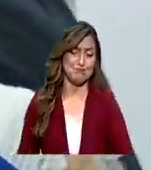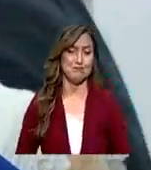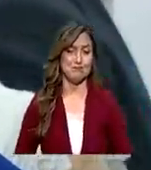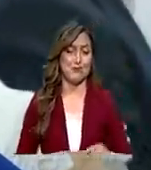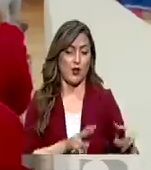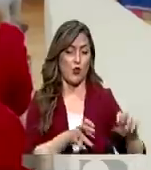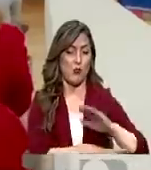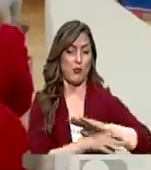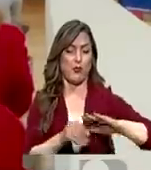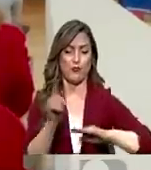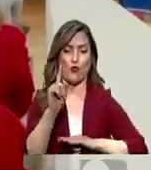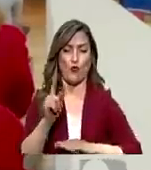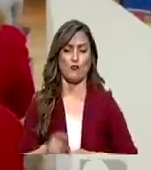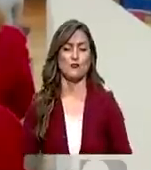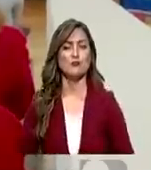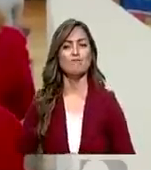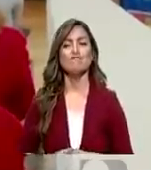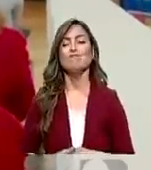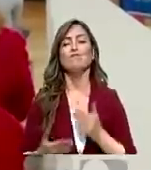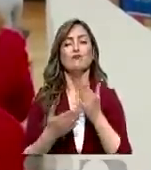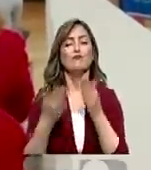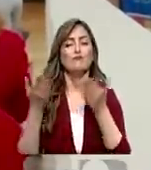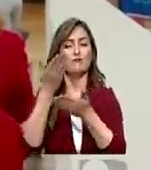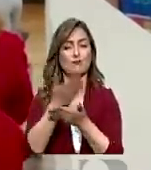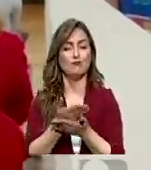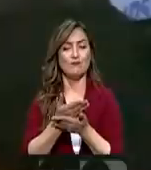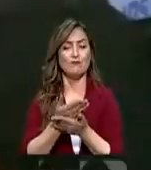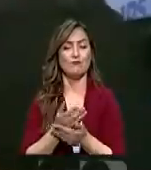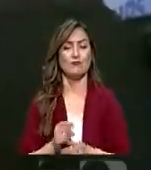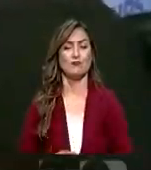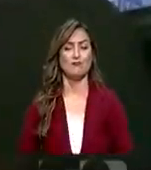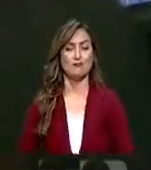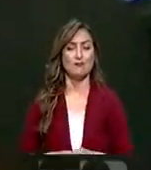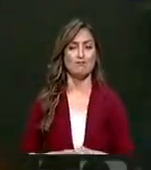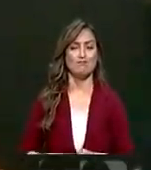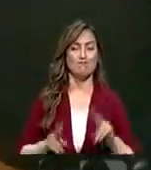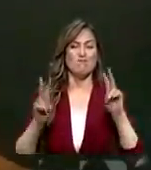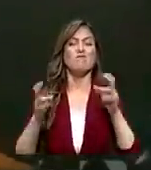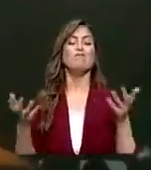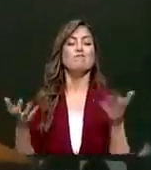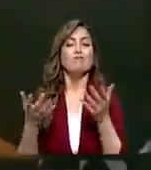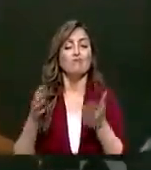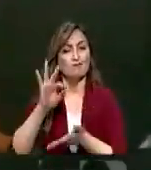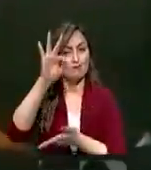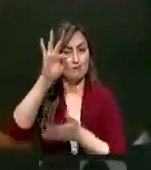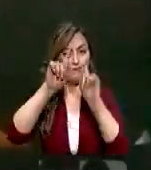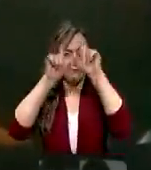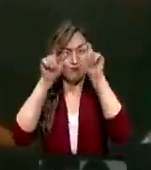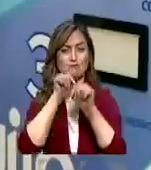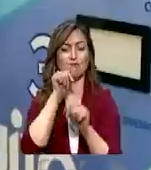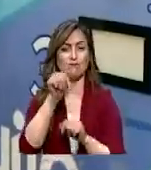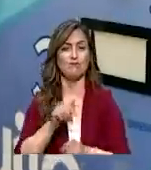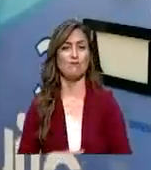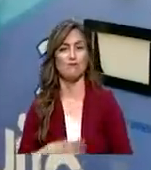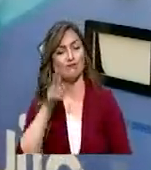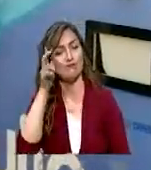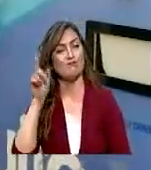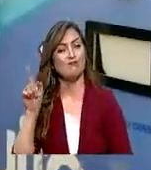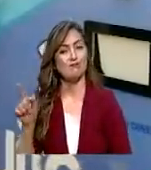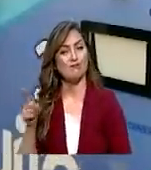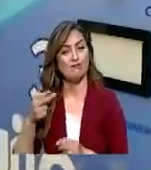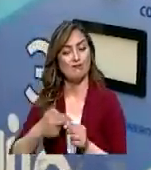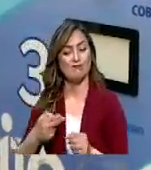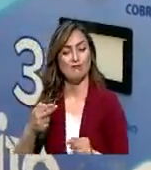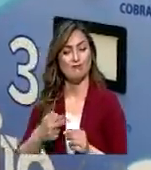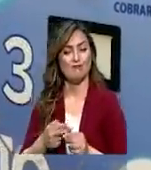de la naturaleza. Al evento de presentación de Quito sin plastiquito acudieron representantes de la empresa privada, quienes consideran que